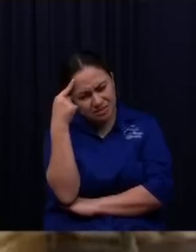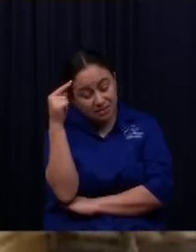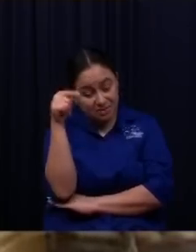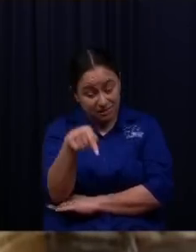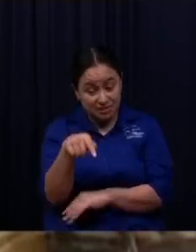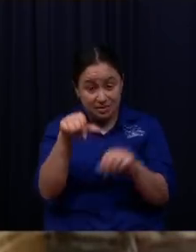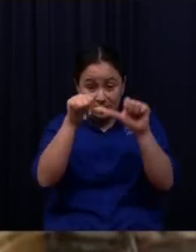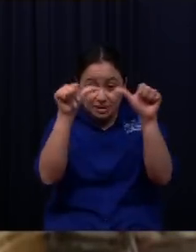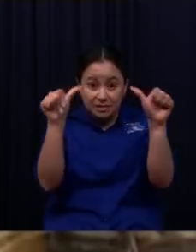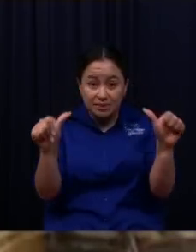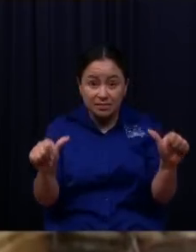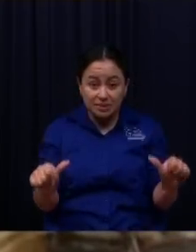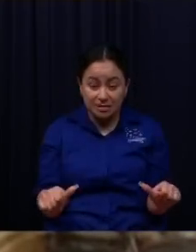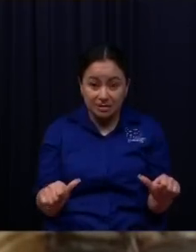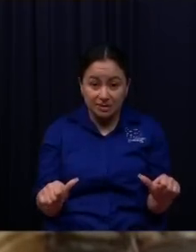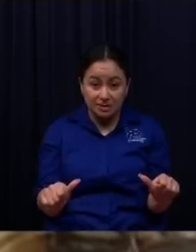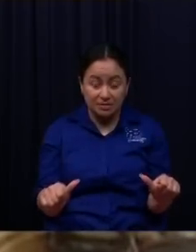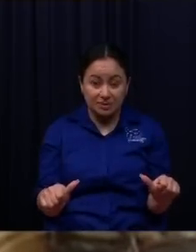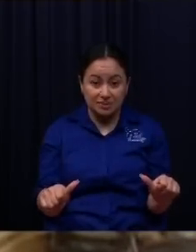un líder